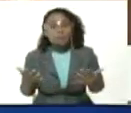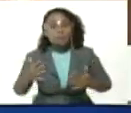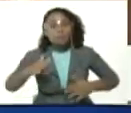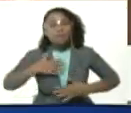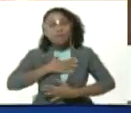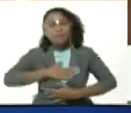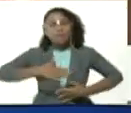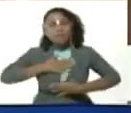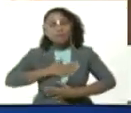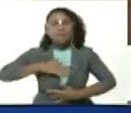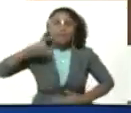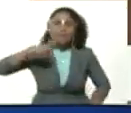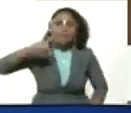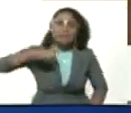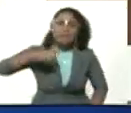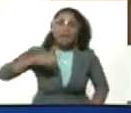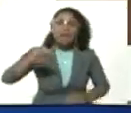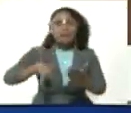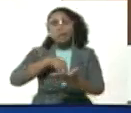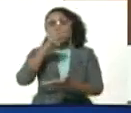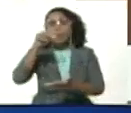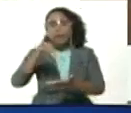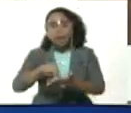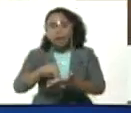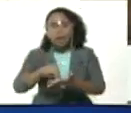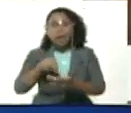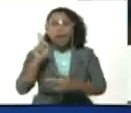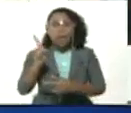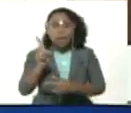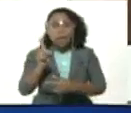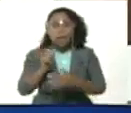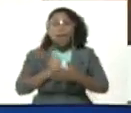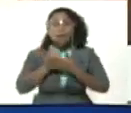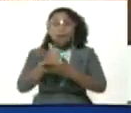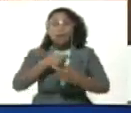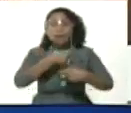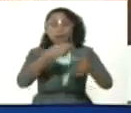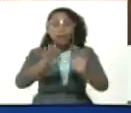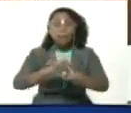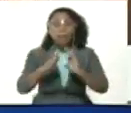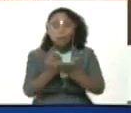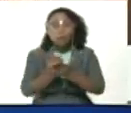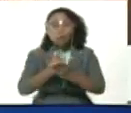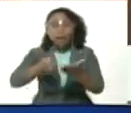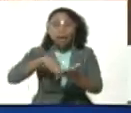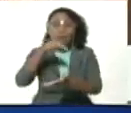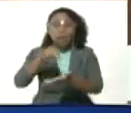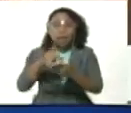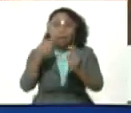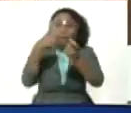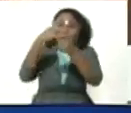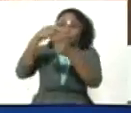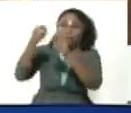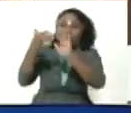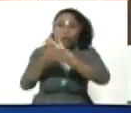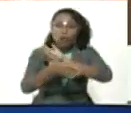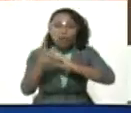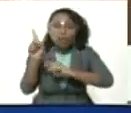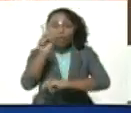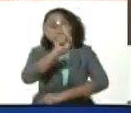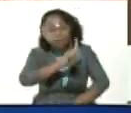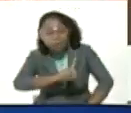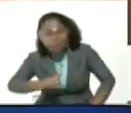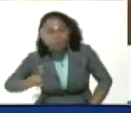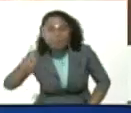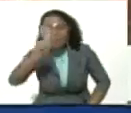satisfacer las necesidades nacionales y de llevar al mundo el producto nacional. Un ciclo